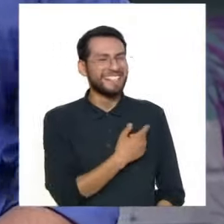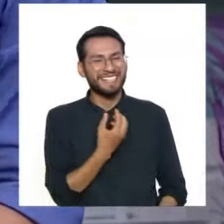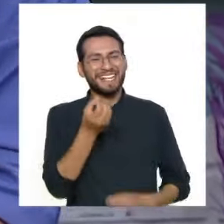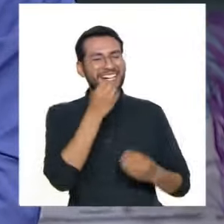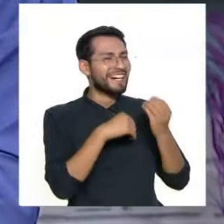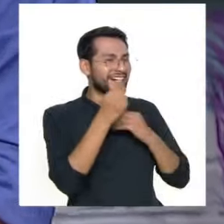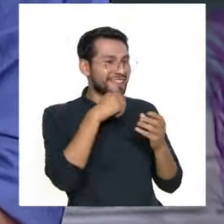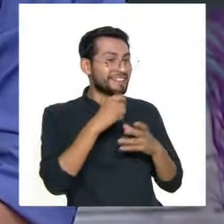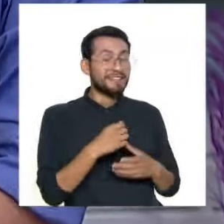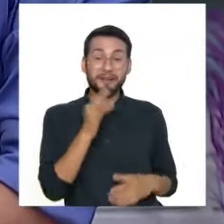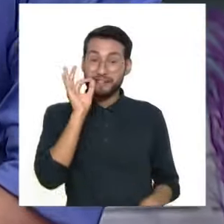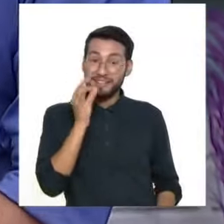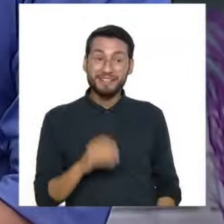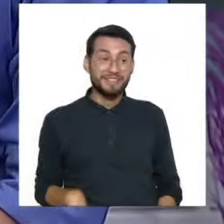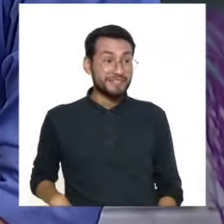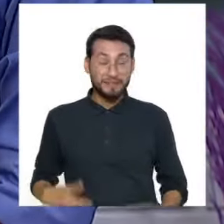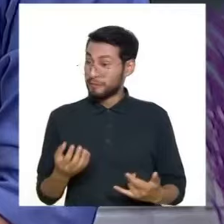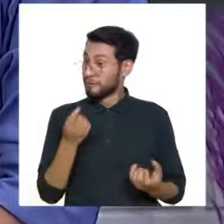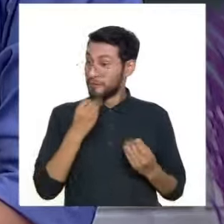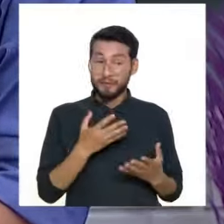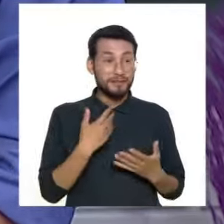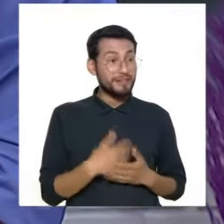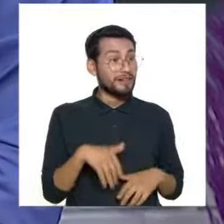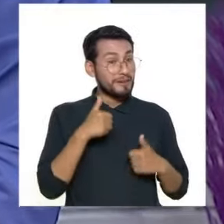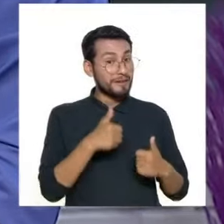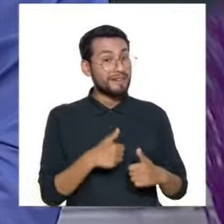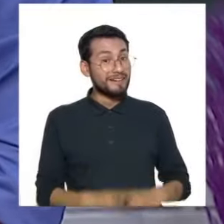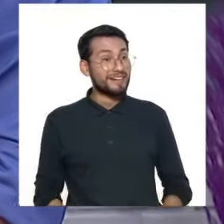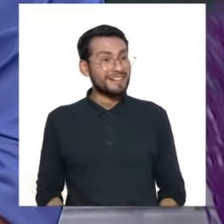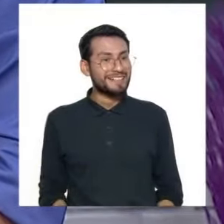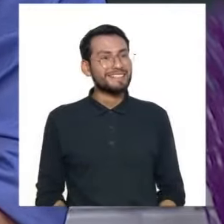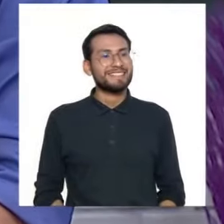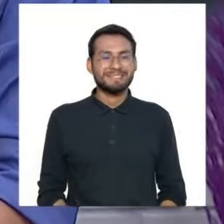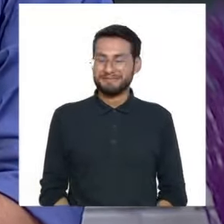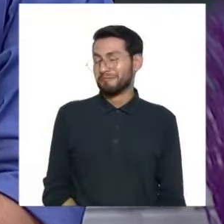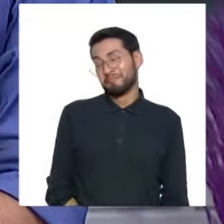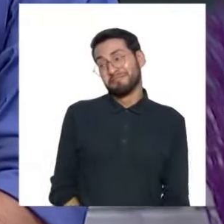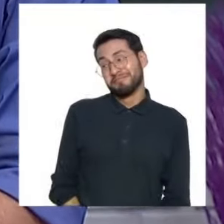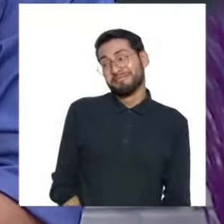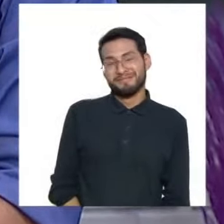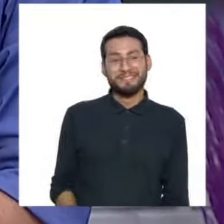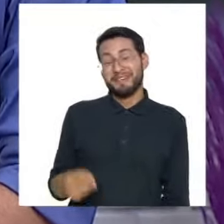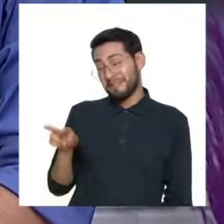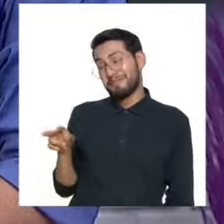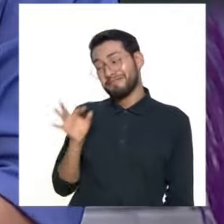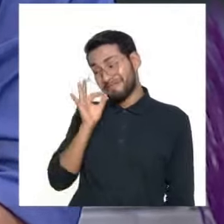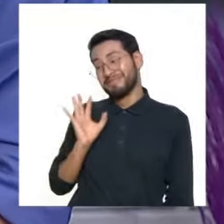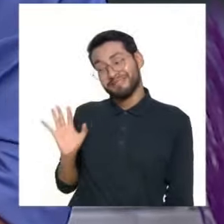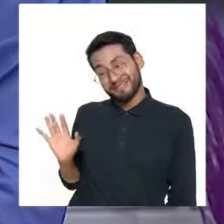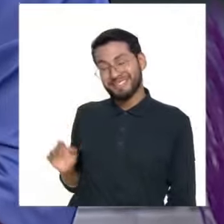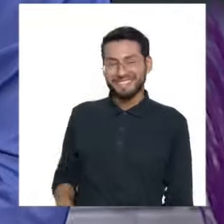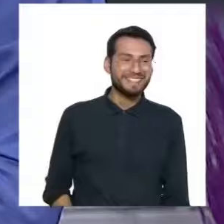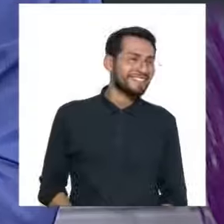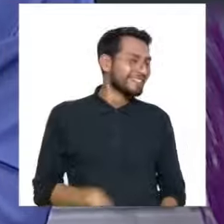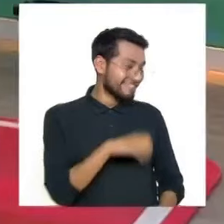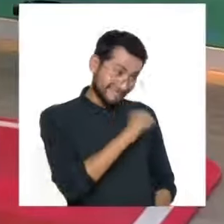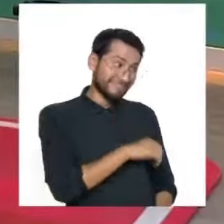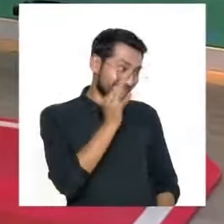seb Qué rico y frío también buenísimo buenísimo y a esas condiciones puede estar almacenado